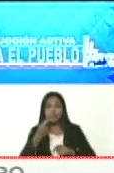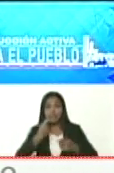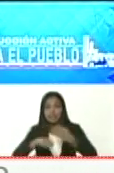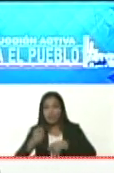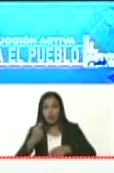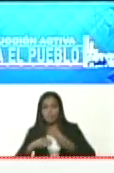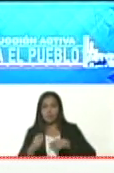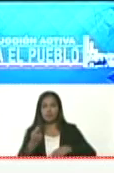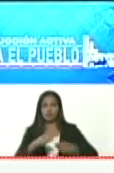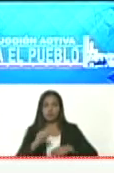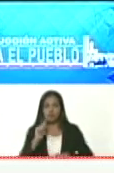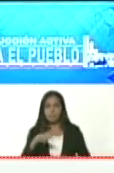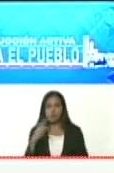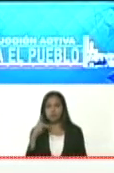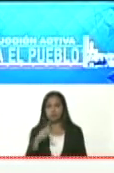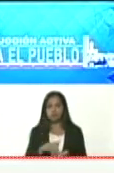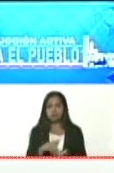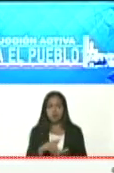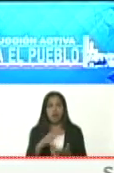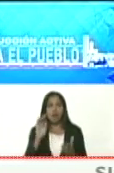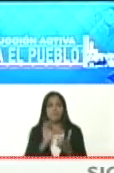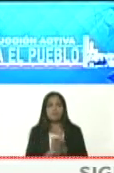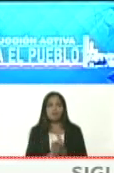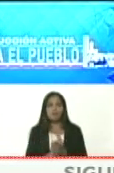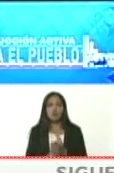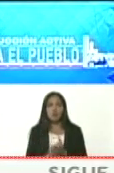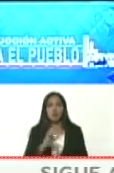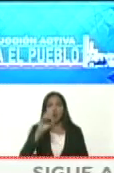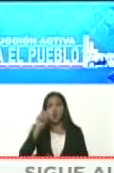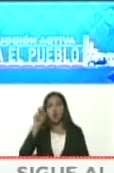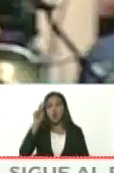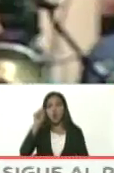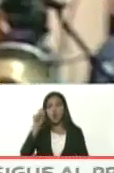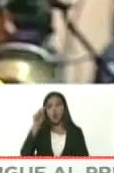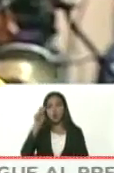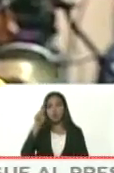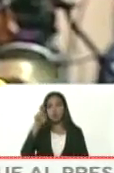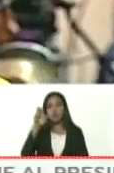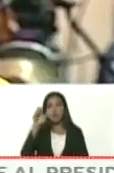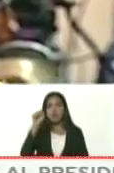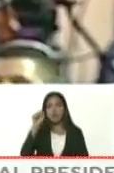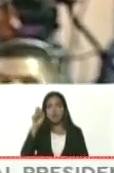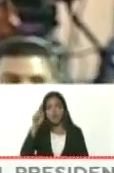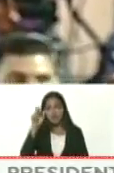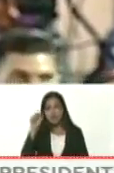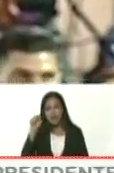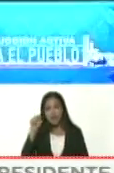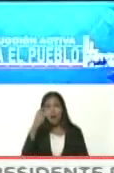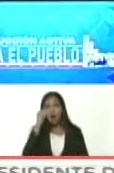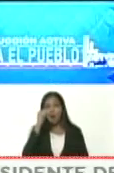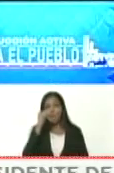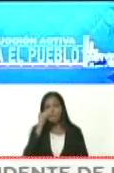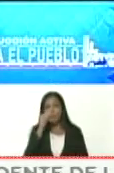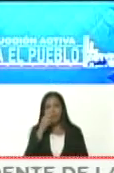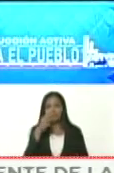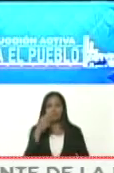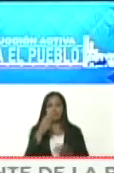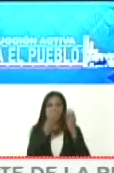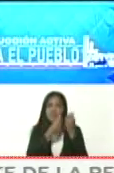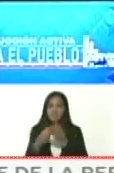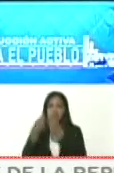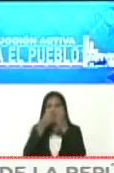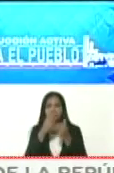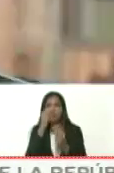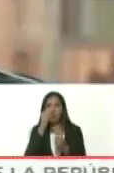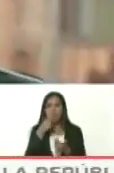Comercio, compañero William Contreras. Camarada, está el ministro de Finanzas, el hombre